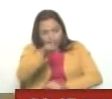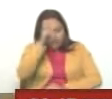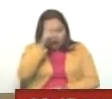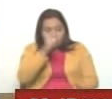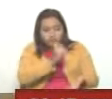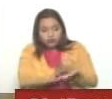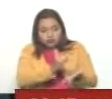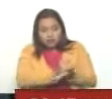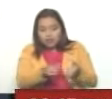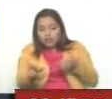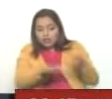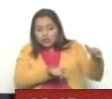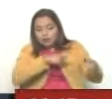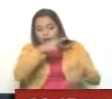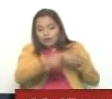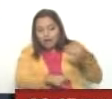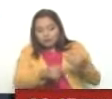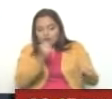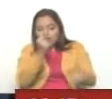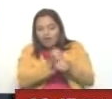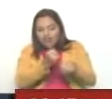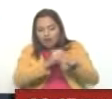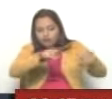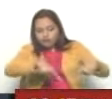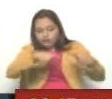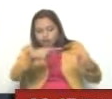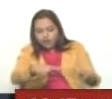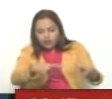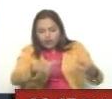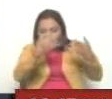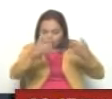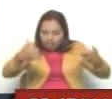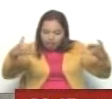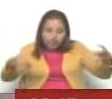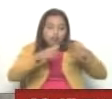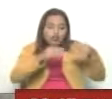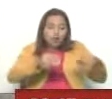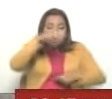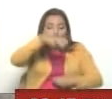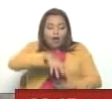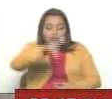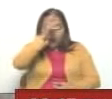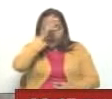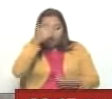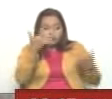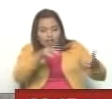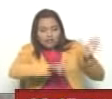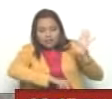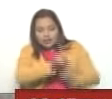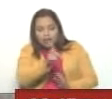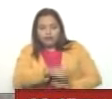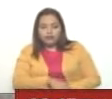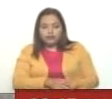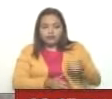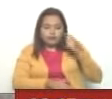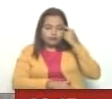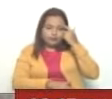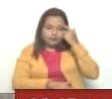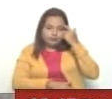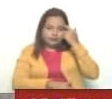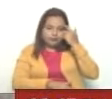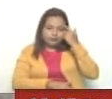hay un plan establecido de recuperación para todo el estado Falcón que ya está en desarrollo. Eso ya lo estamos